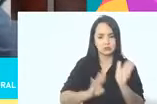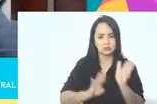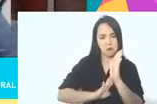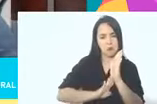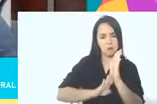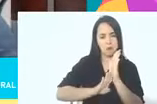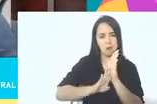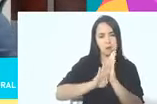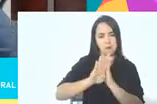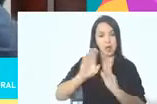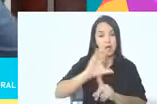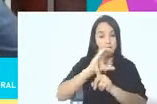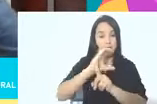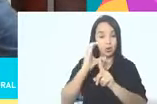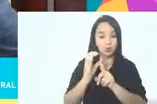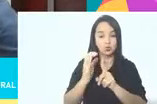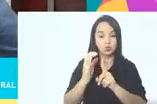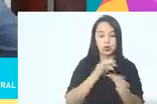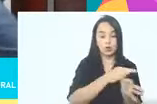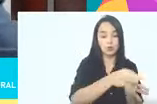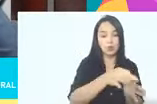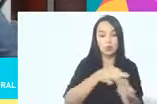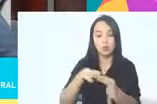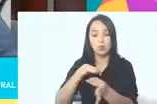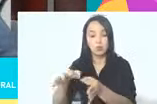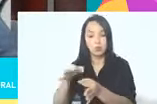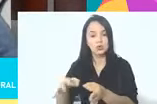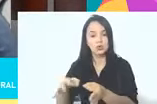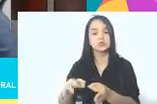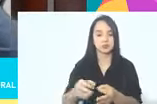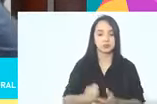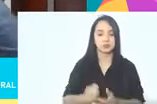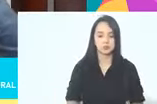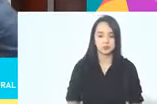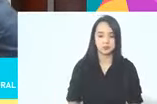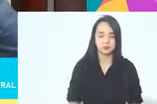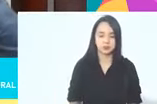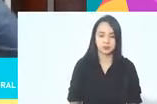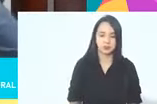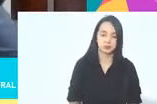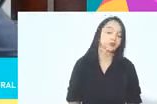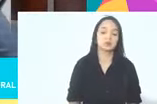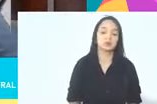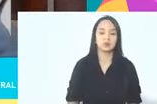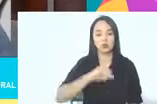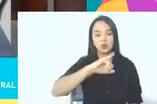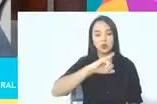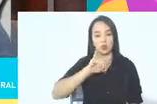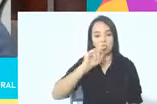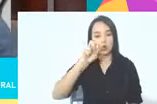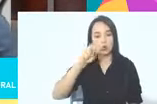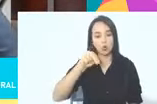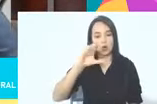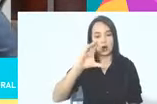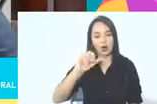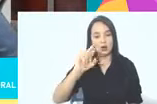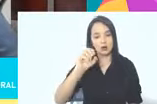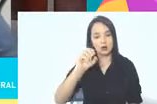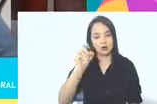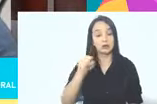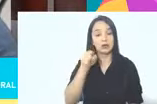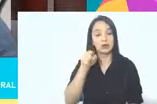revitalización de saberes y prácticas culturales. En la meta 3 encontramos desarrollo de procesos de acompañamiento y asesoría